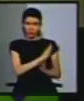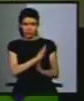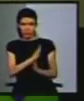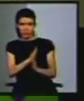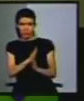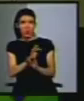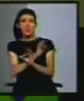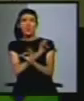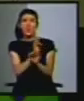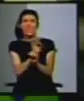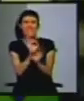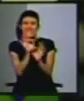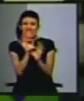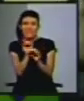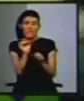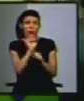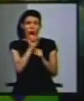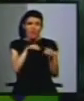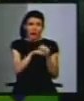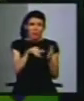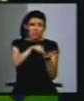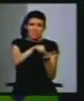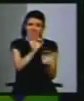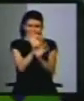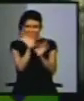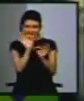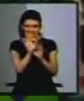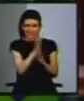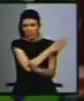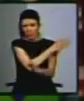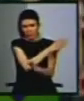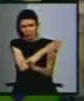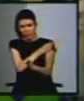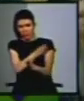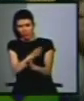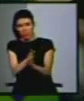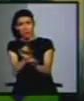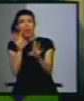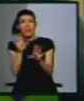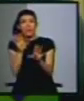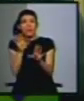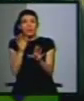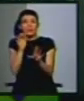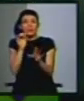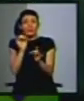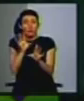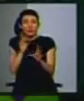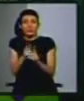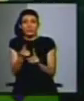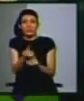ni siquiera una infracción de tránsito, de la noche a la mañana, esta persona aparece, ¿no es cierto?,